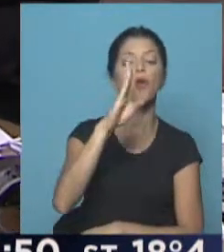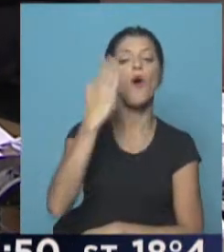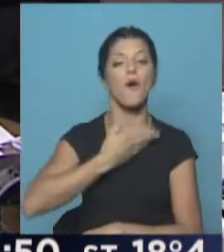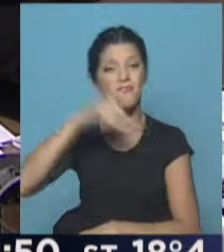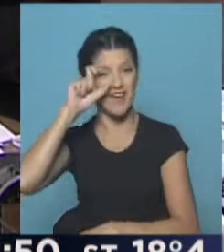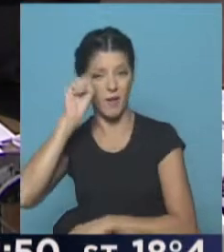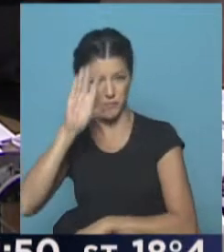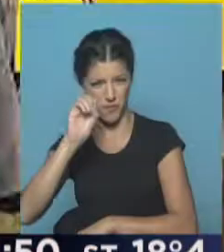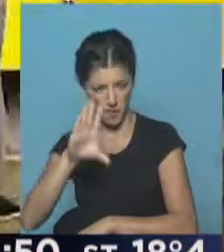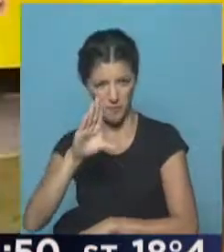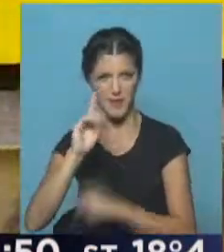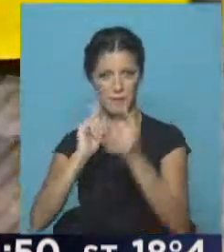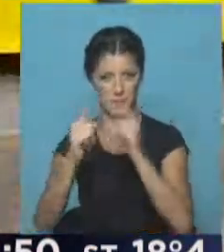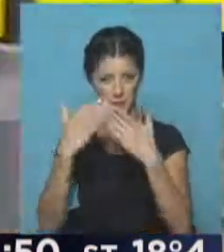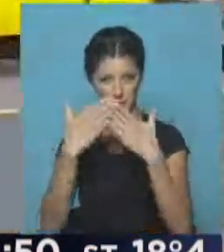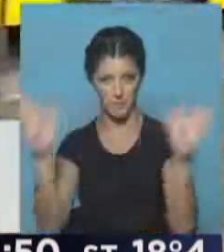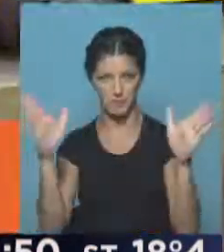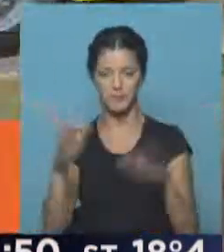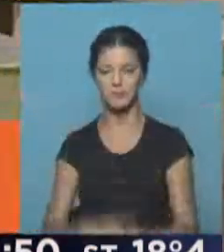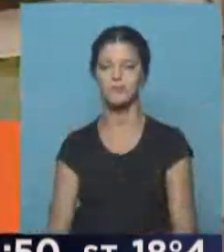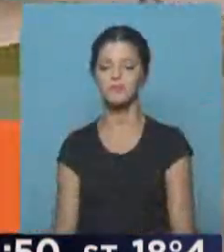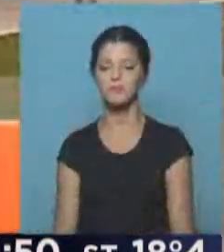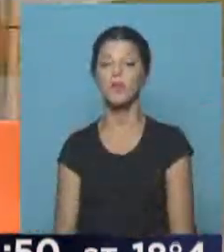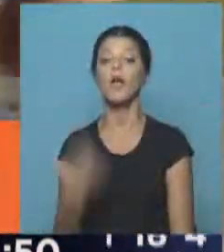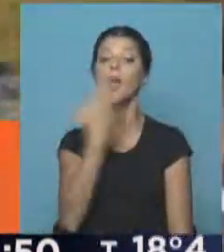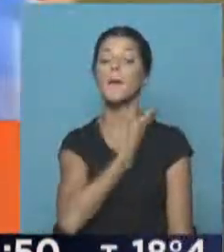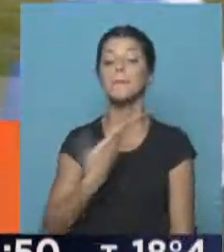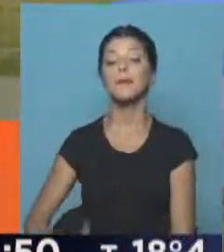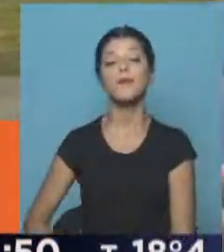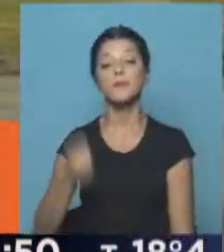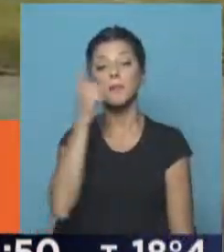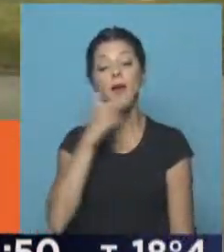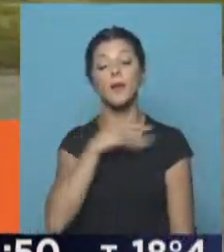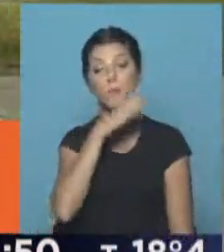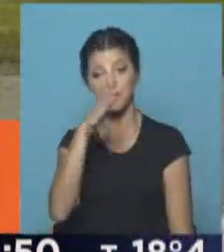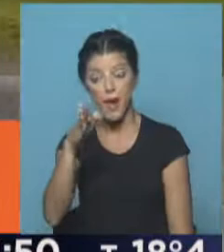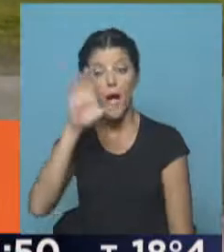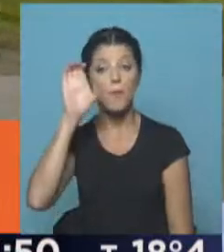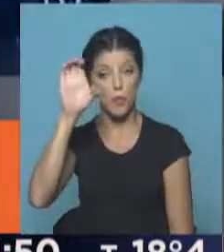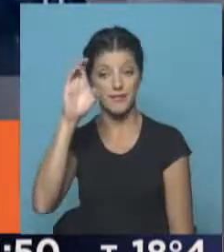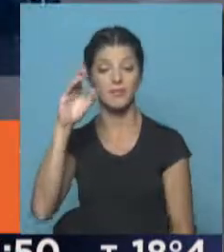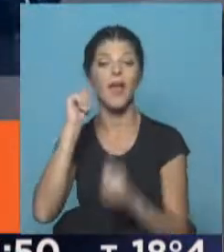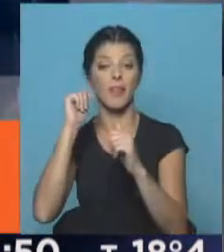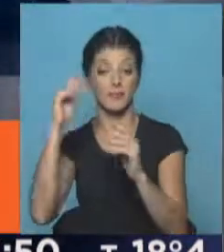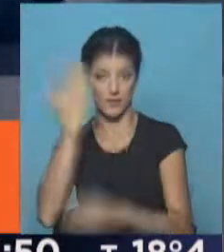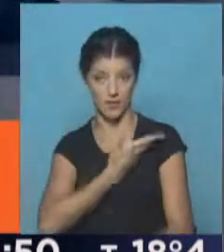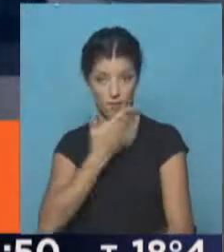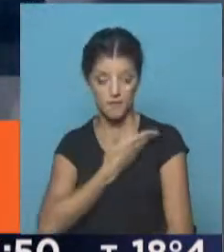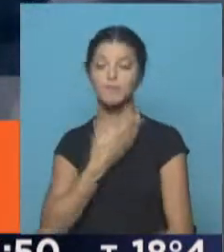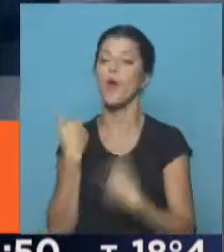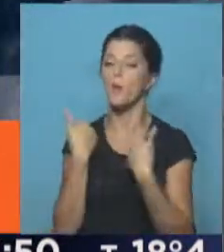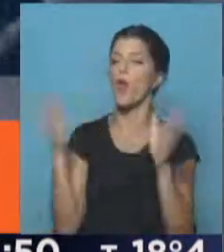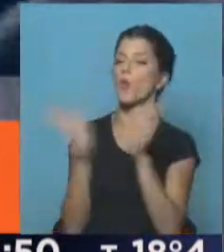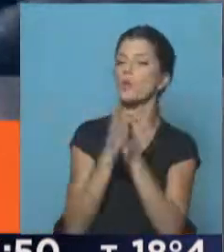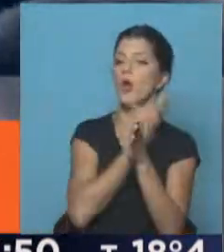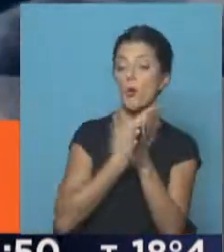capital provincial. El presidente Mauricio Macri visitó la ciudad de Santa Fe para inaugurar, junto con el gobernador de la provincia,